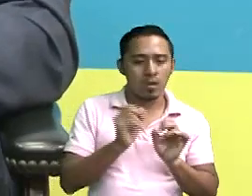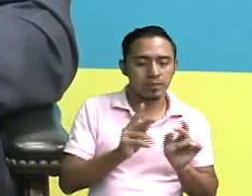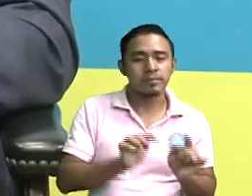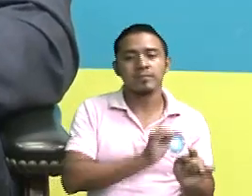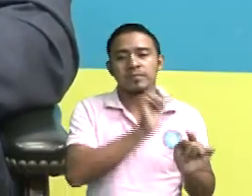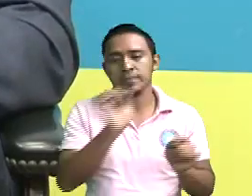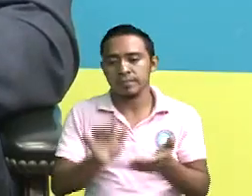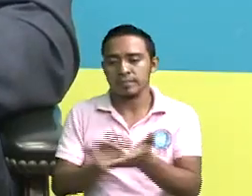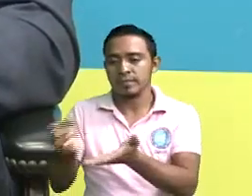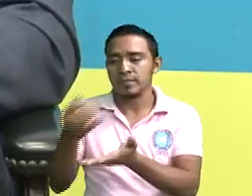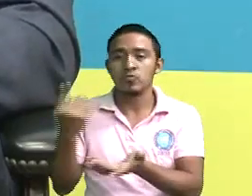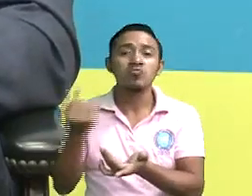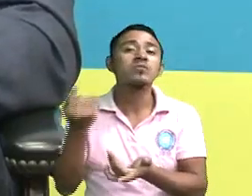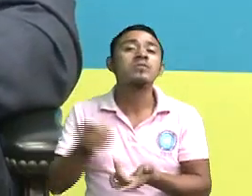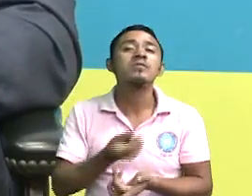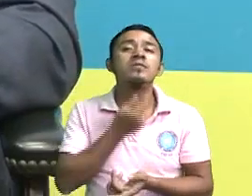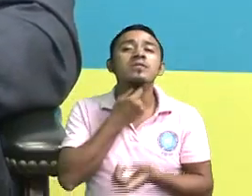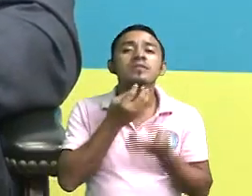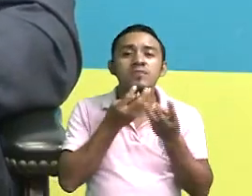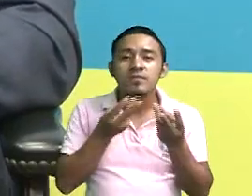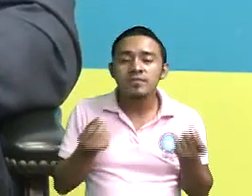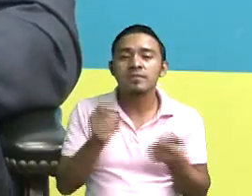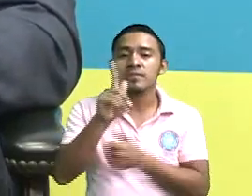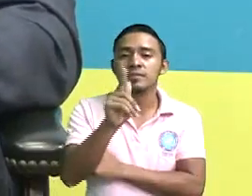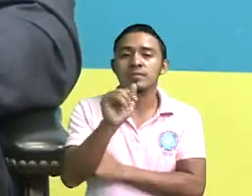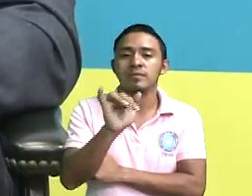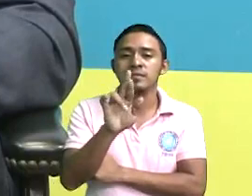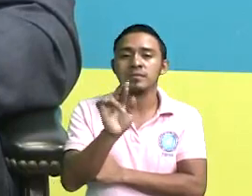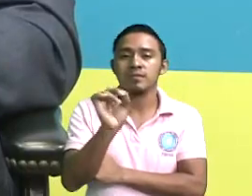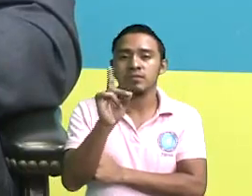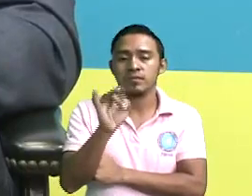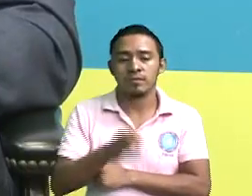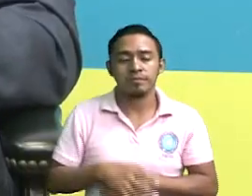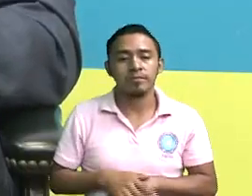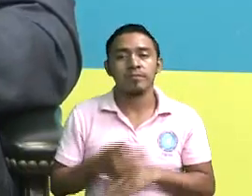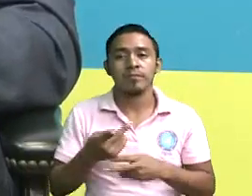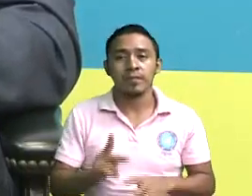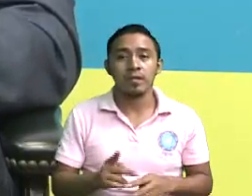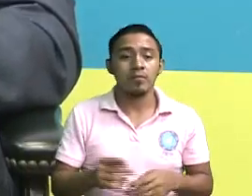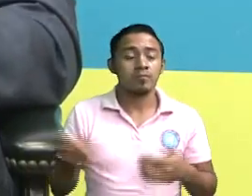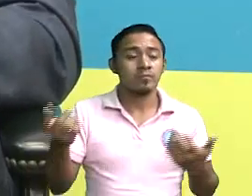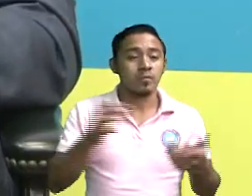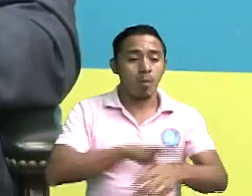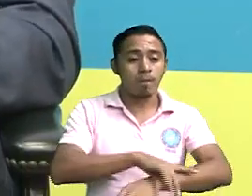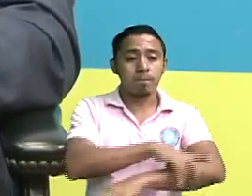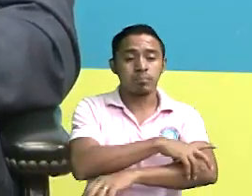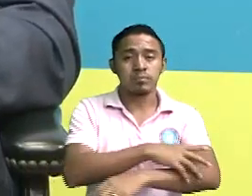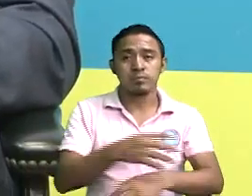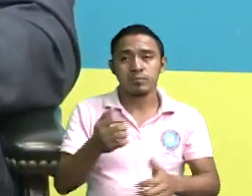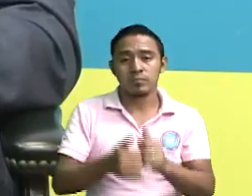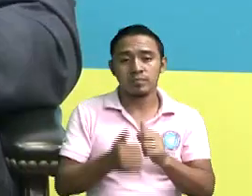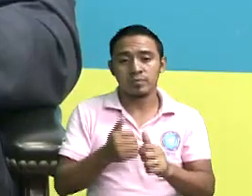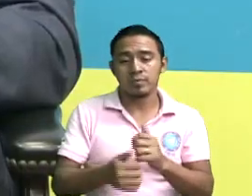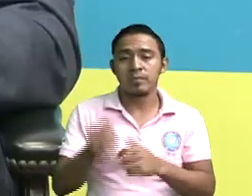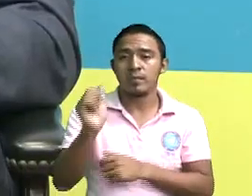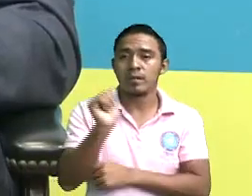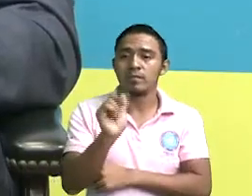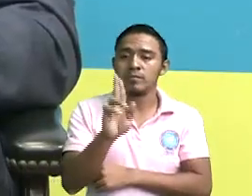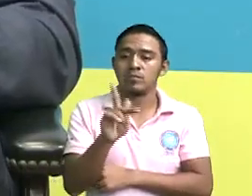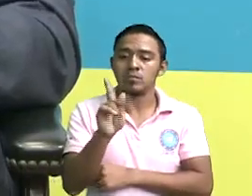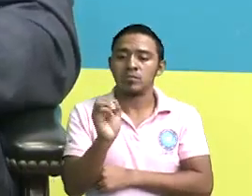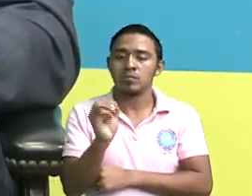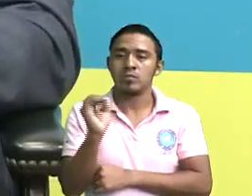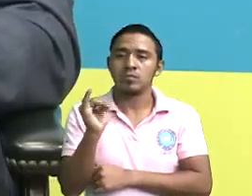la tiroides. Correcto. Pero si la enfermedad muscular es por una causa autoinmune, tendríamos que